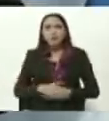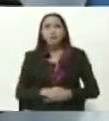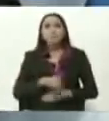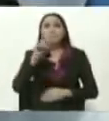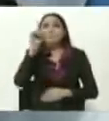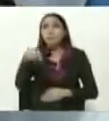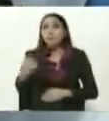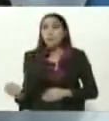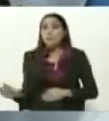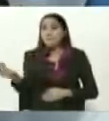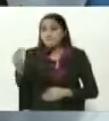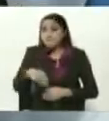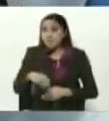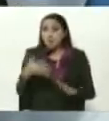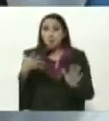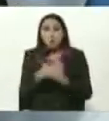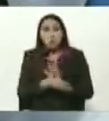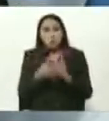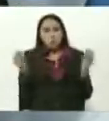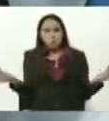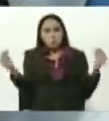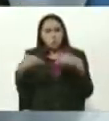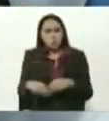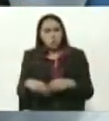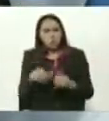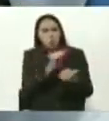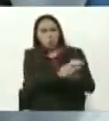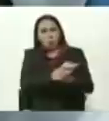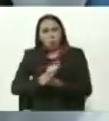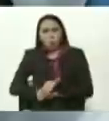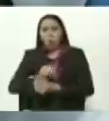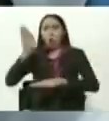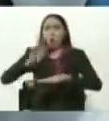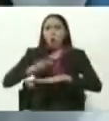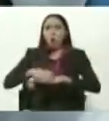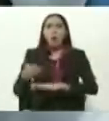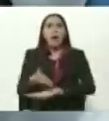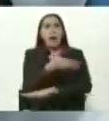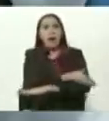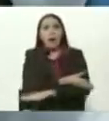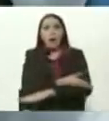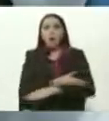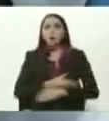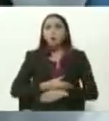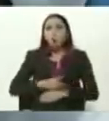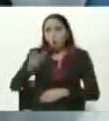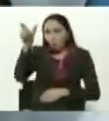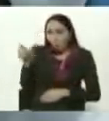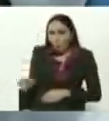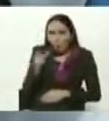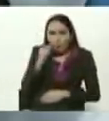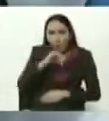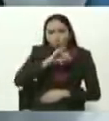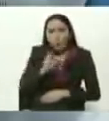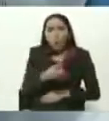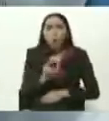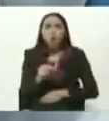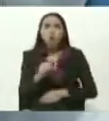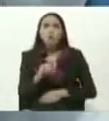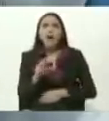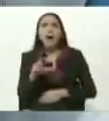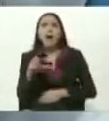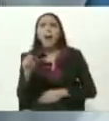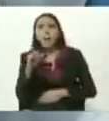Adicionalmente, se acordó una orden de aprehensión solicitada contra el ciudadano Johan González,